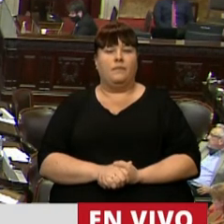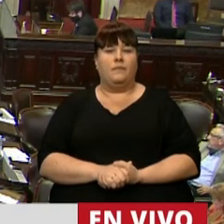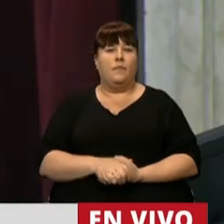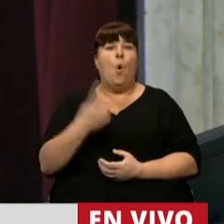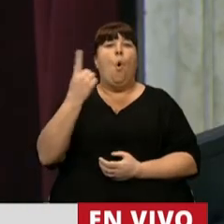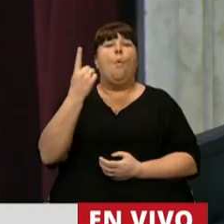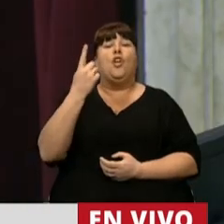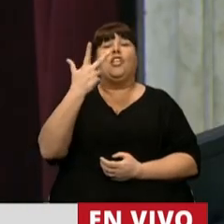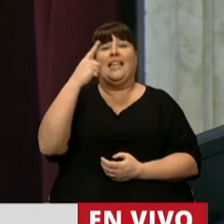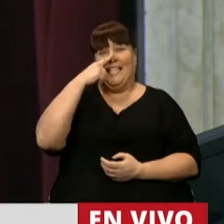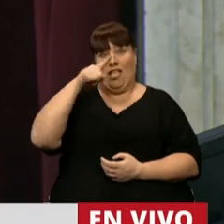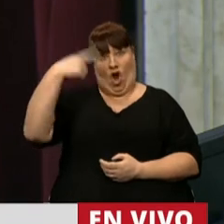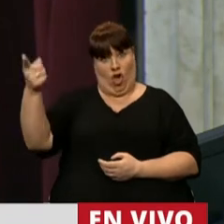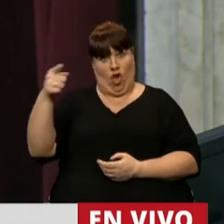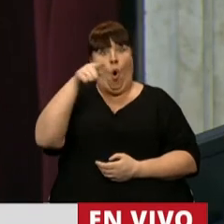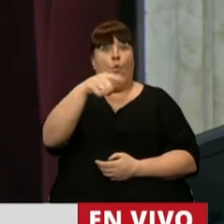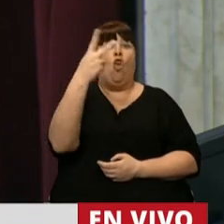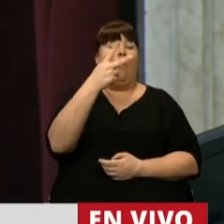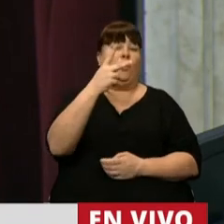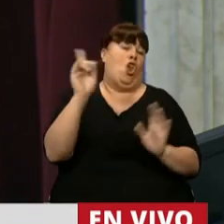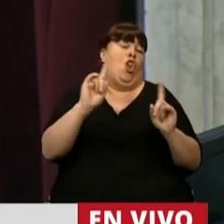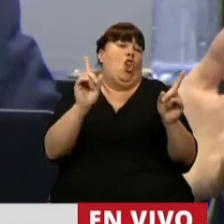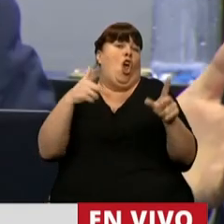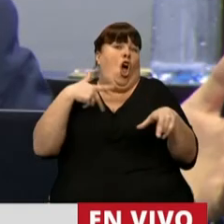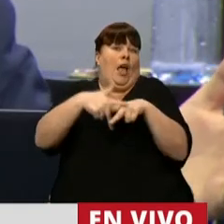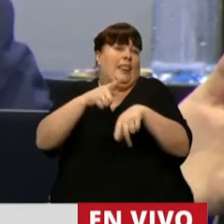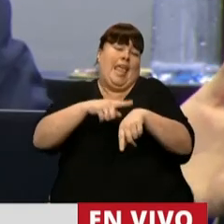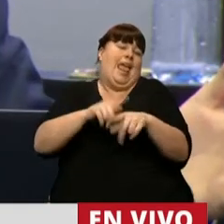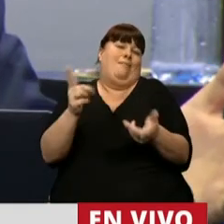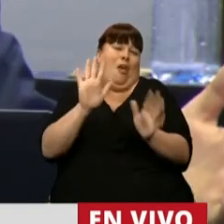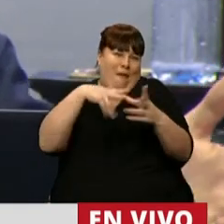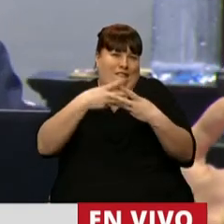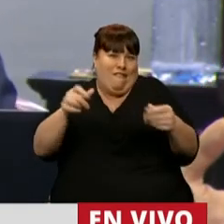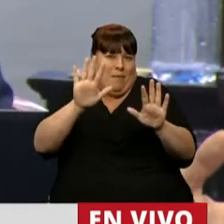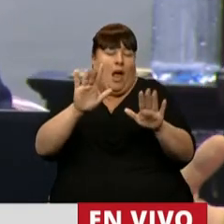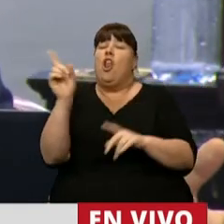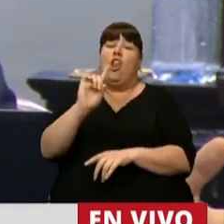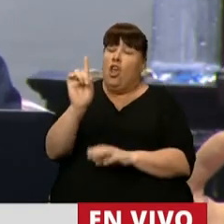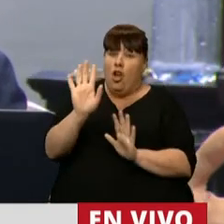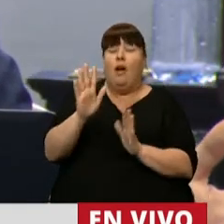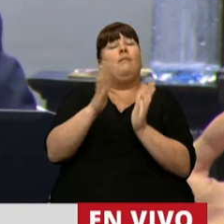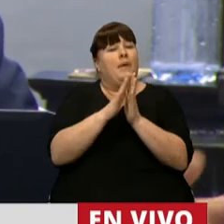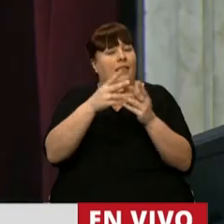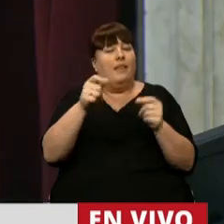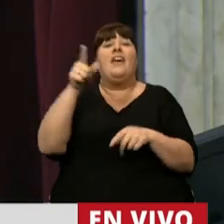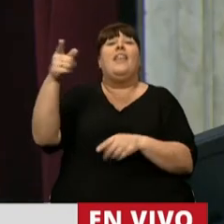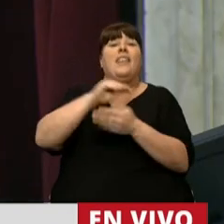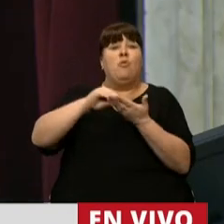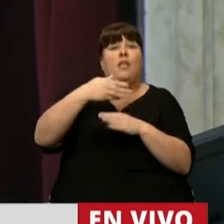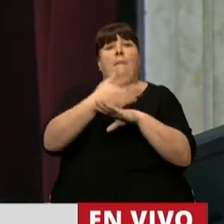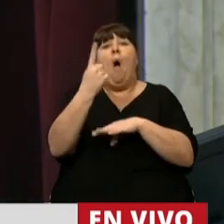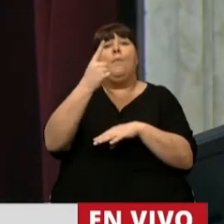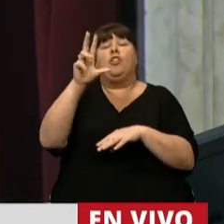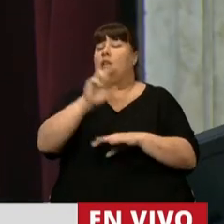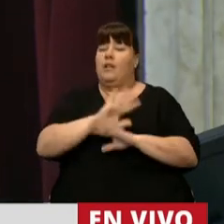Un minuto 37. Lleva 2 minutos. No, pero me cortó el tiempo, señor. Déjeme terminar. Déjeme terminar. El diputado Félix se pasó